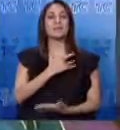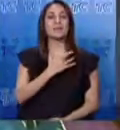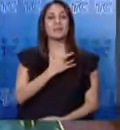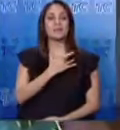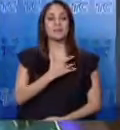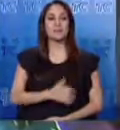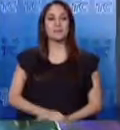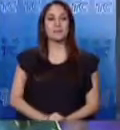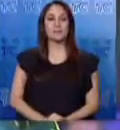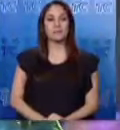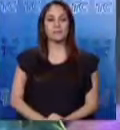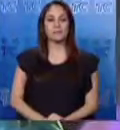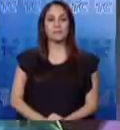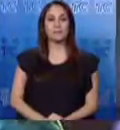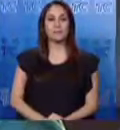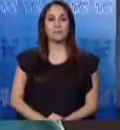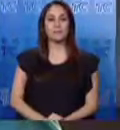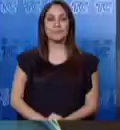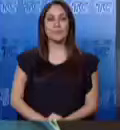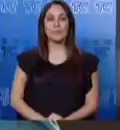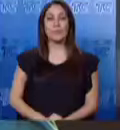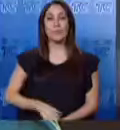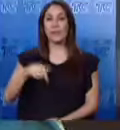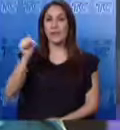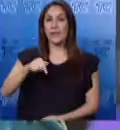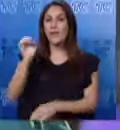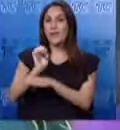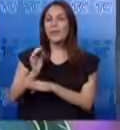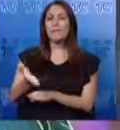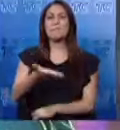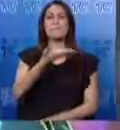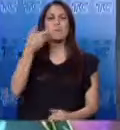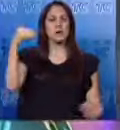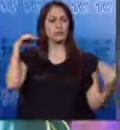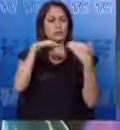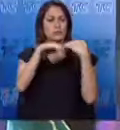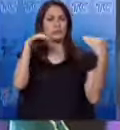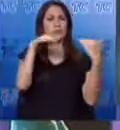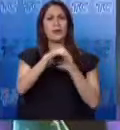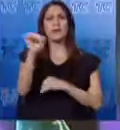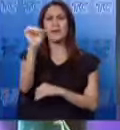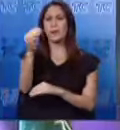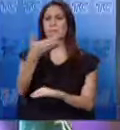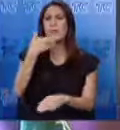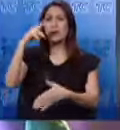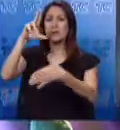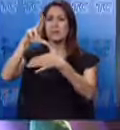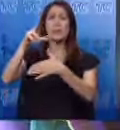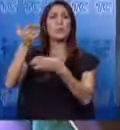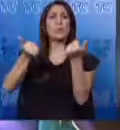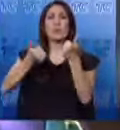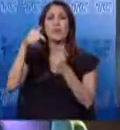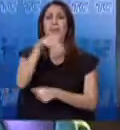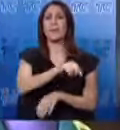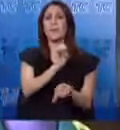Somos el país con las mejores carreteras de Latinoamérica. Tenemos